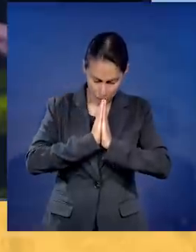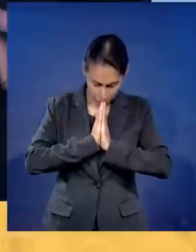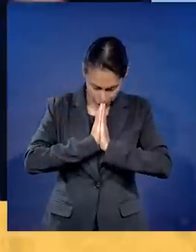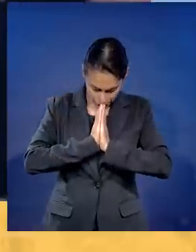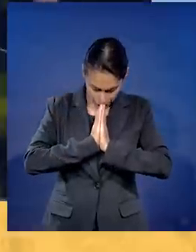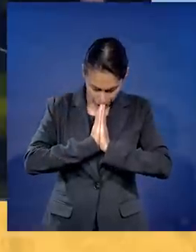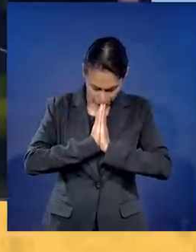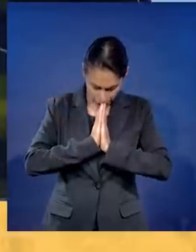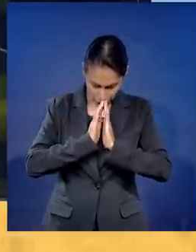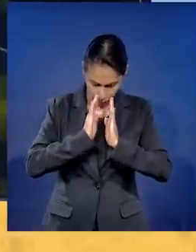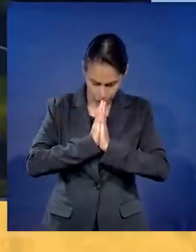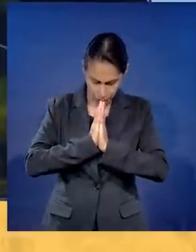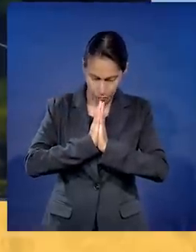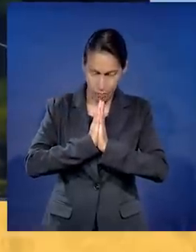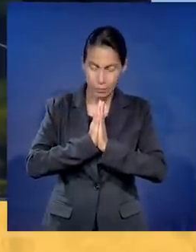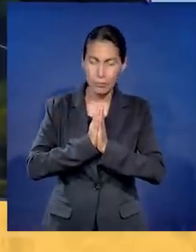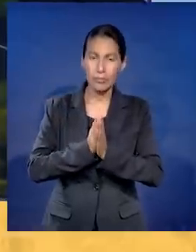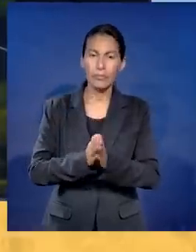amén